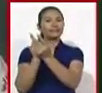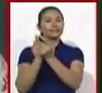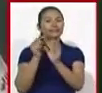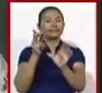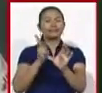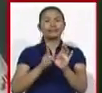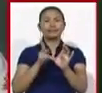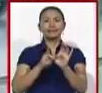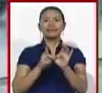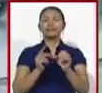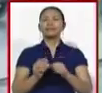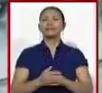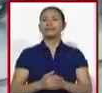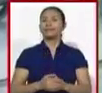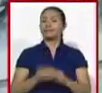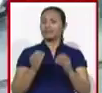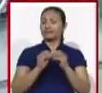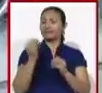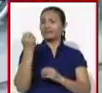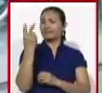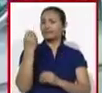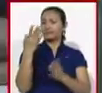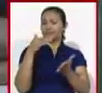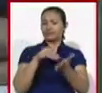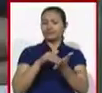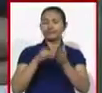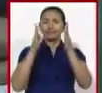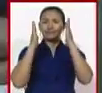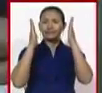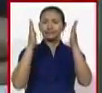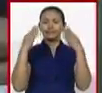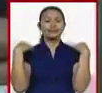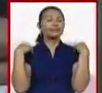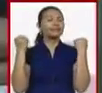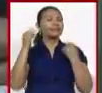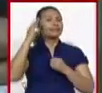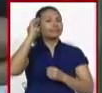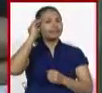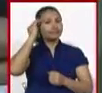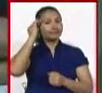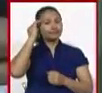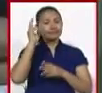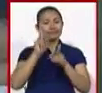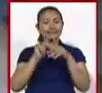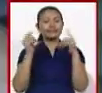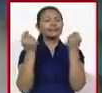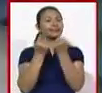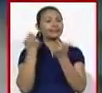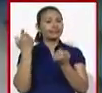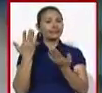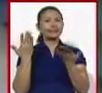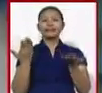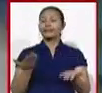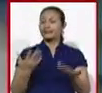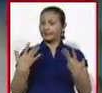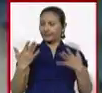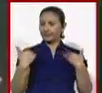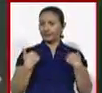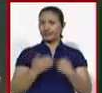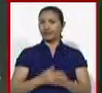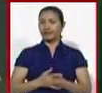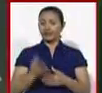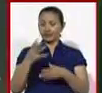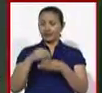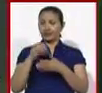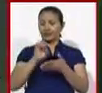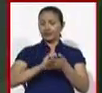de psicología. Son más de 12.000 atenciones en casos de salud mental que a nivel departamental se ha realizado. Dentro de